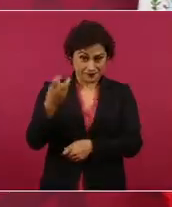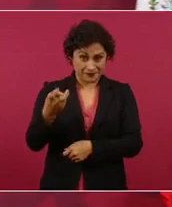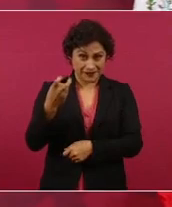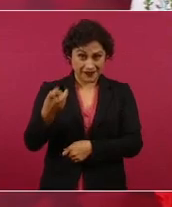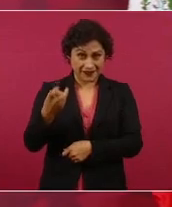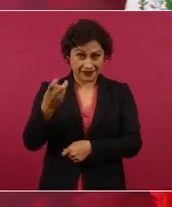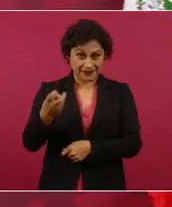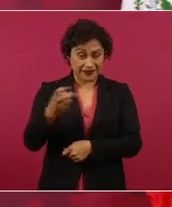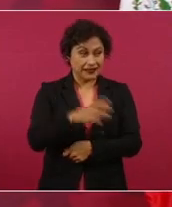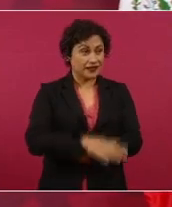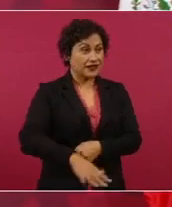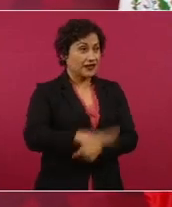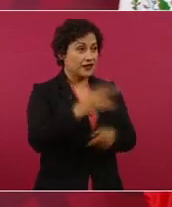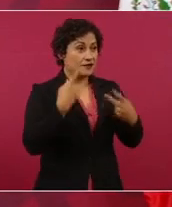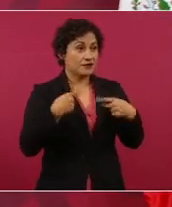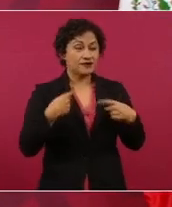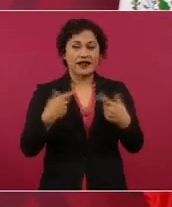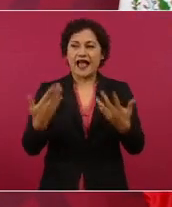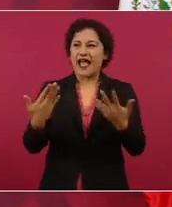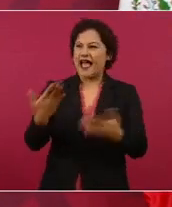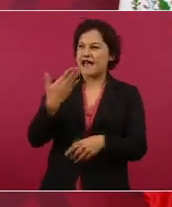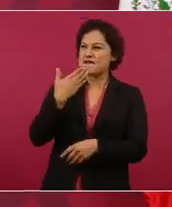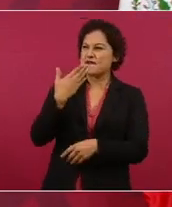lo aplaude la gente?